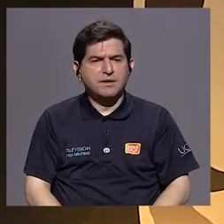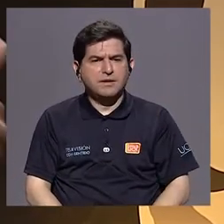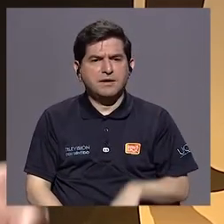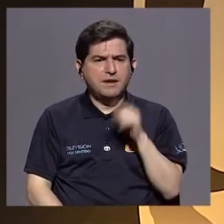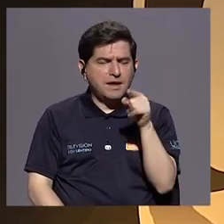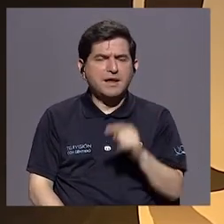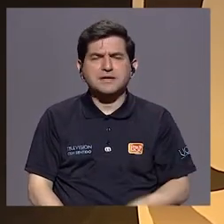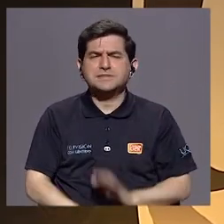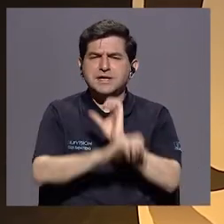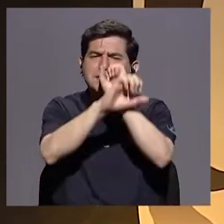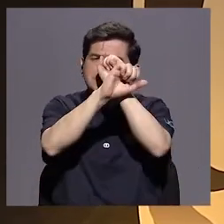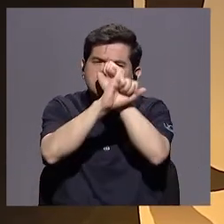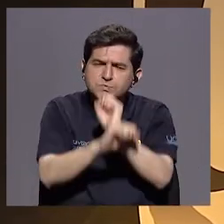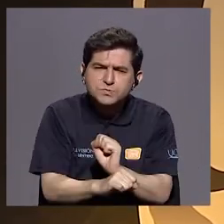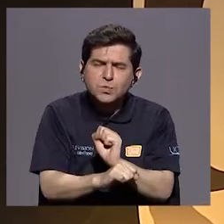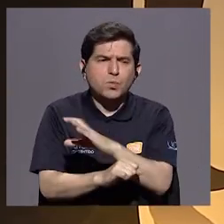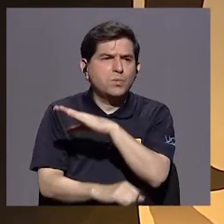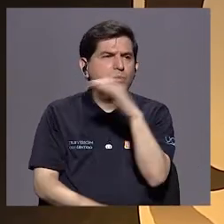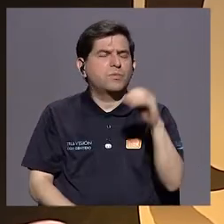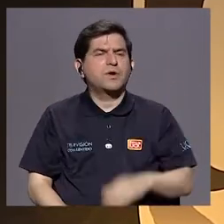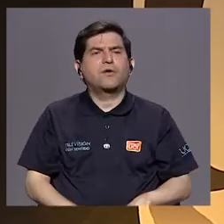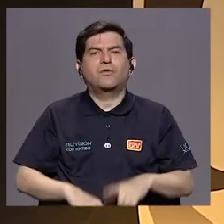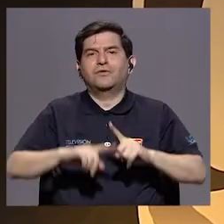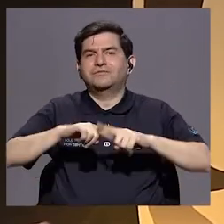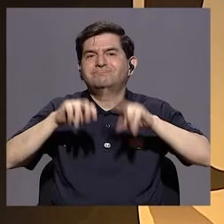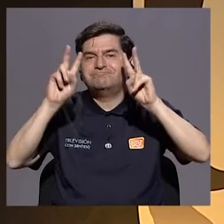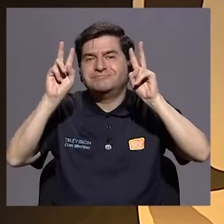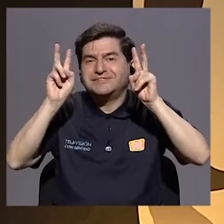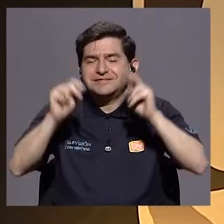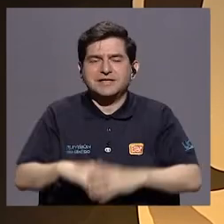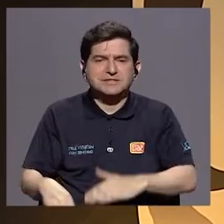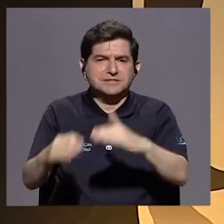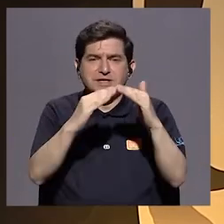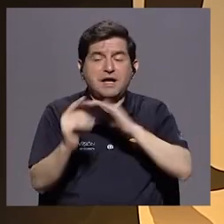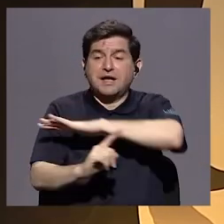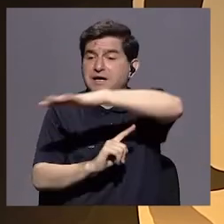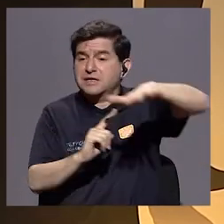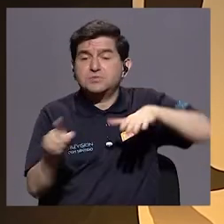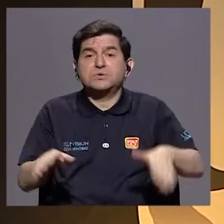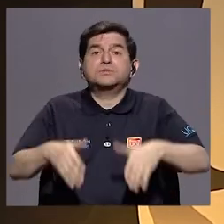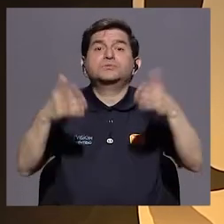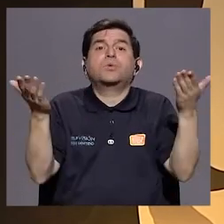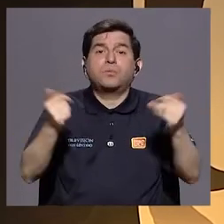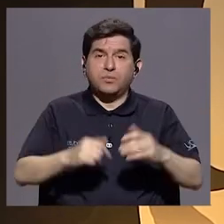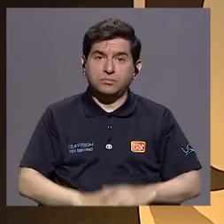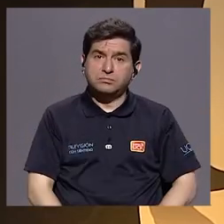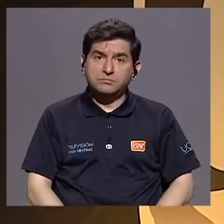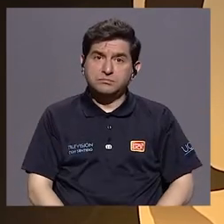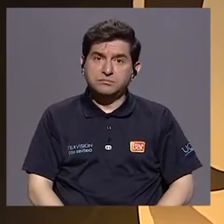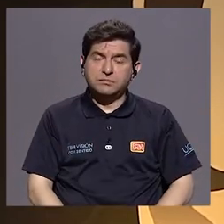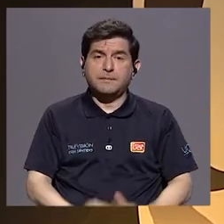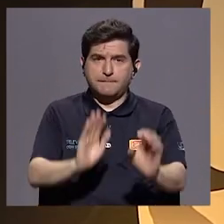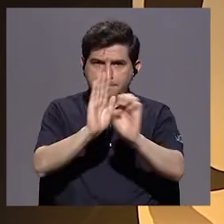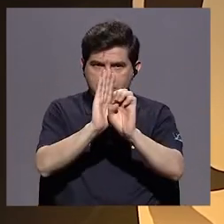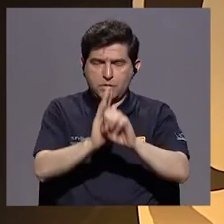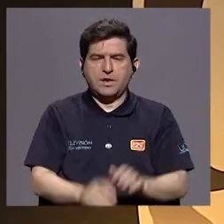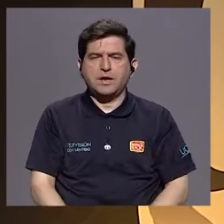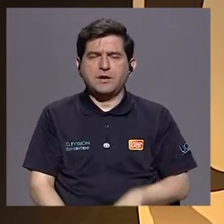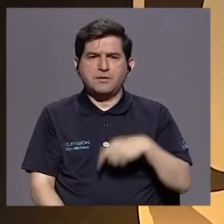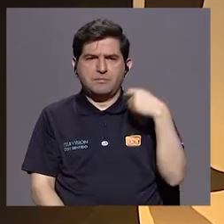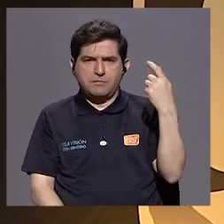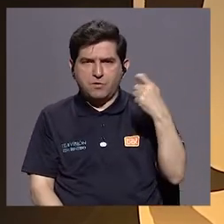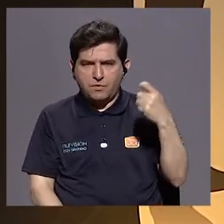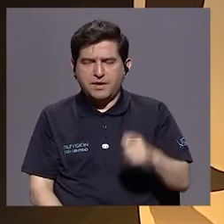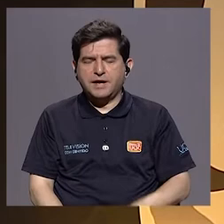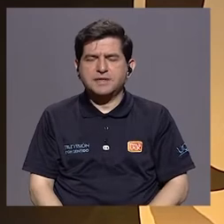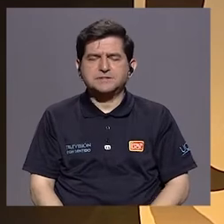llevar esa costumbre o esa tendencia a ciudades periféricas por ejemplo en guanacaste el